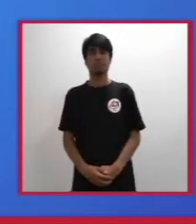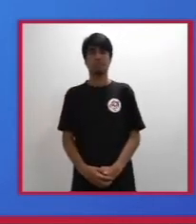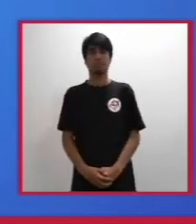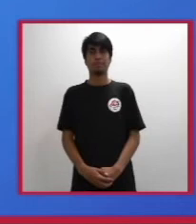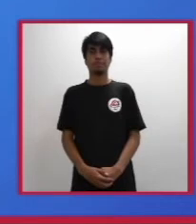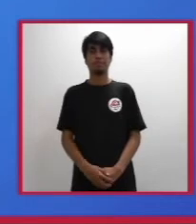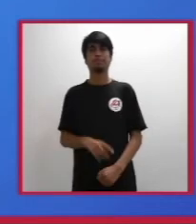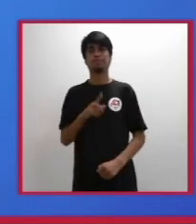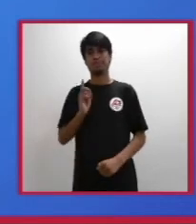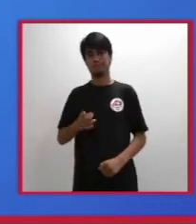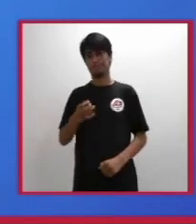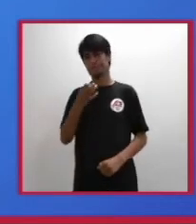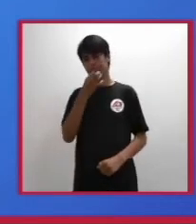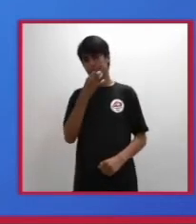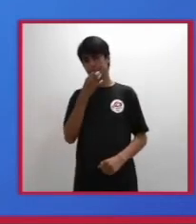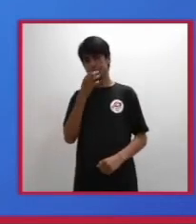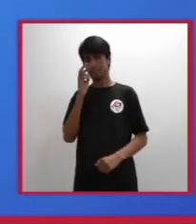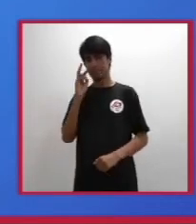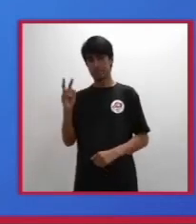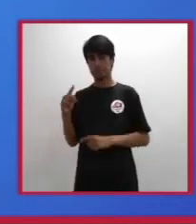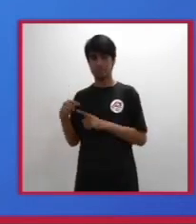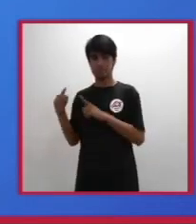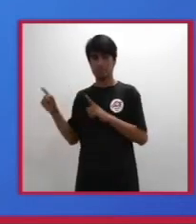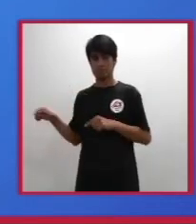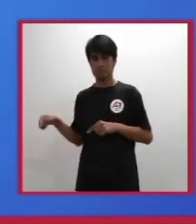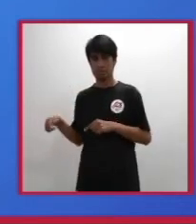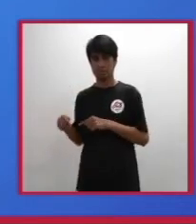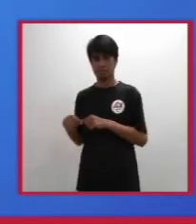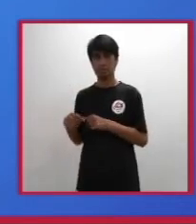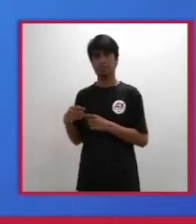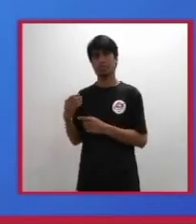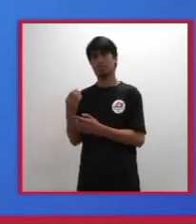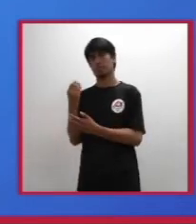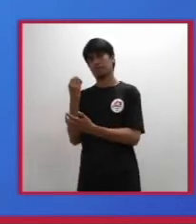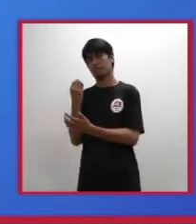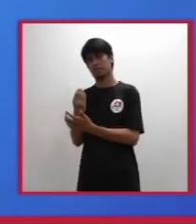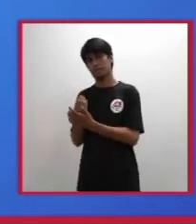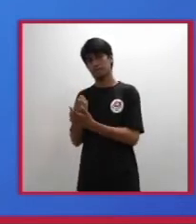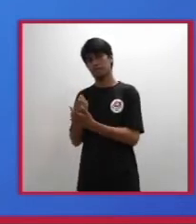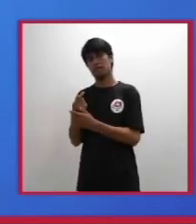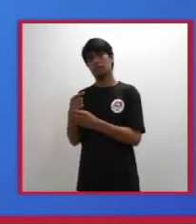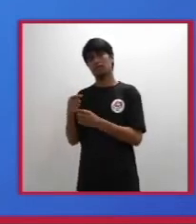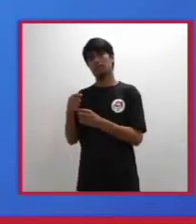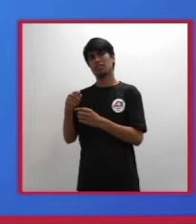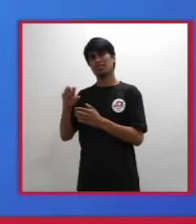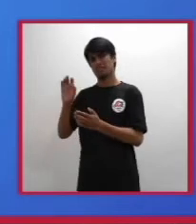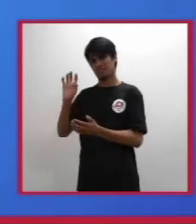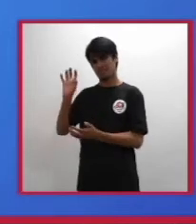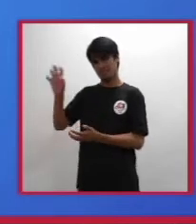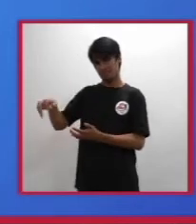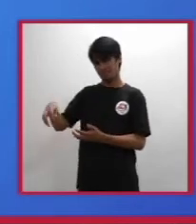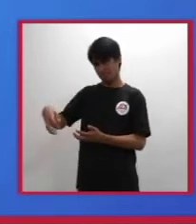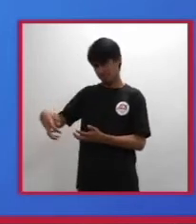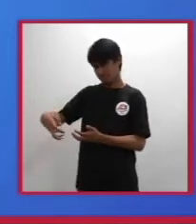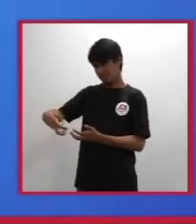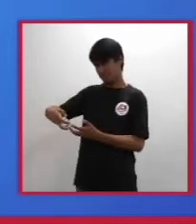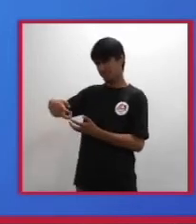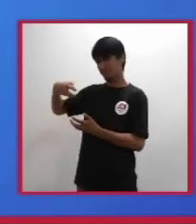Acá, por ejemplo, también estamos viendo de que está la retroexcavadora, ¿verdad? La máquina que